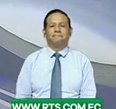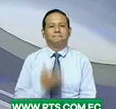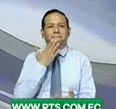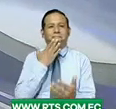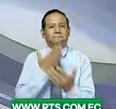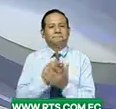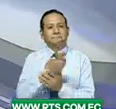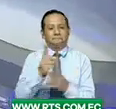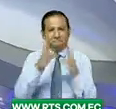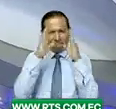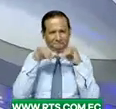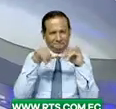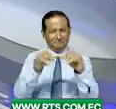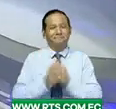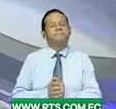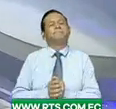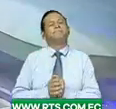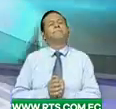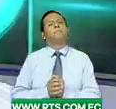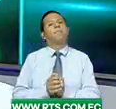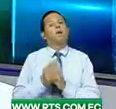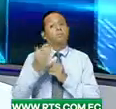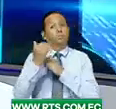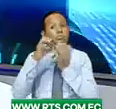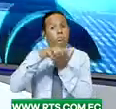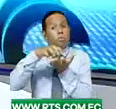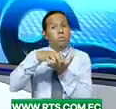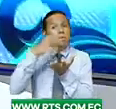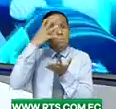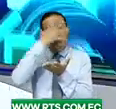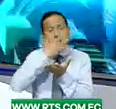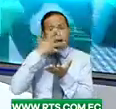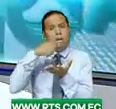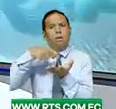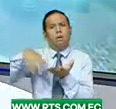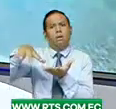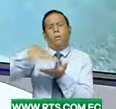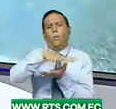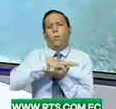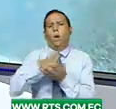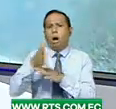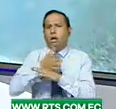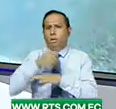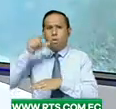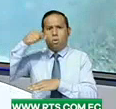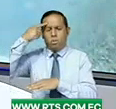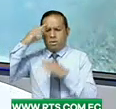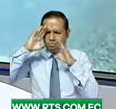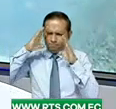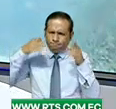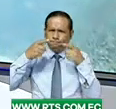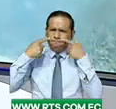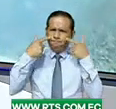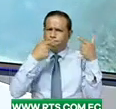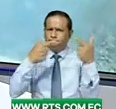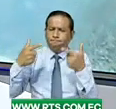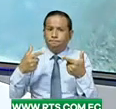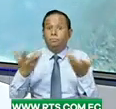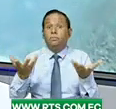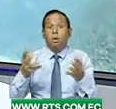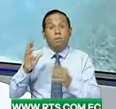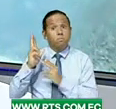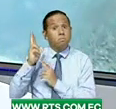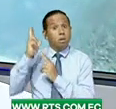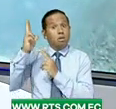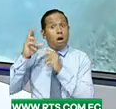Gracias por permanecer en nuestra sintonía. Esmeraldas es una de las provincias donde está vigente el estado de excepción. La medida faculta a que los